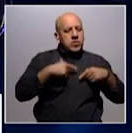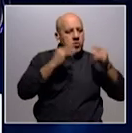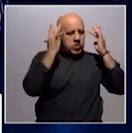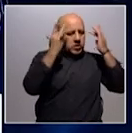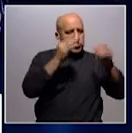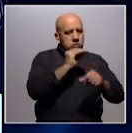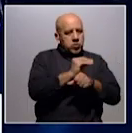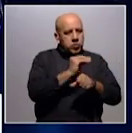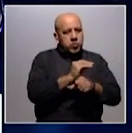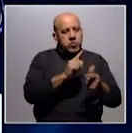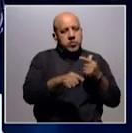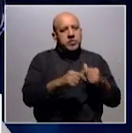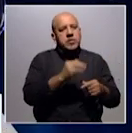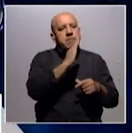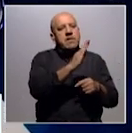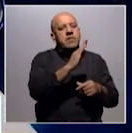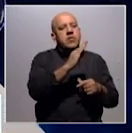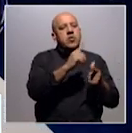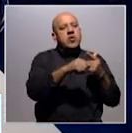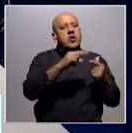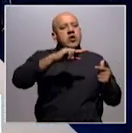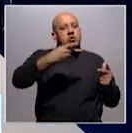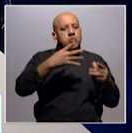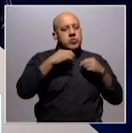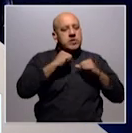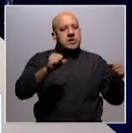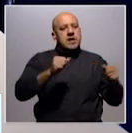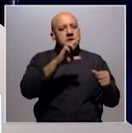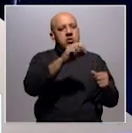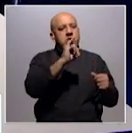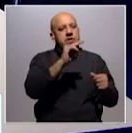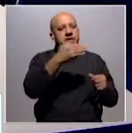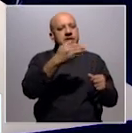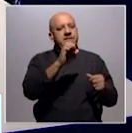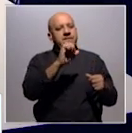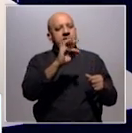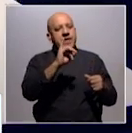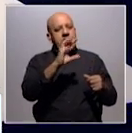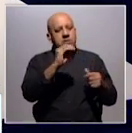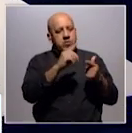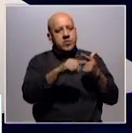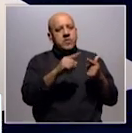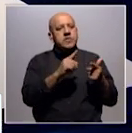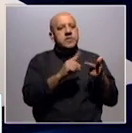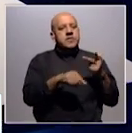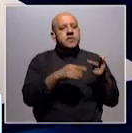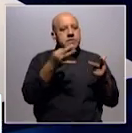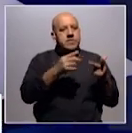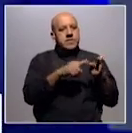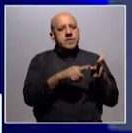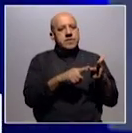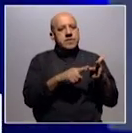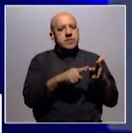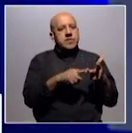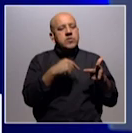cultura se sabía de antemano para un lugar silveira una subsecretaria ana ribeiro con la que comparte intereses y verdades en algún aspecto